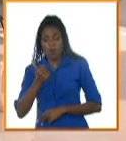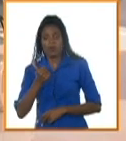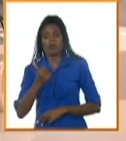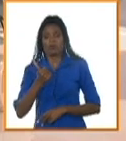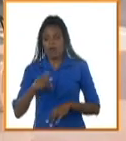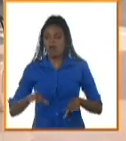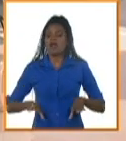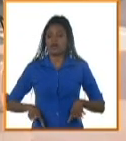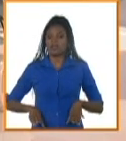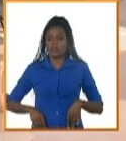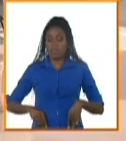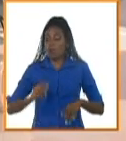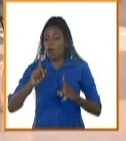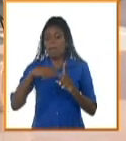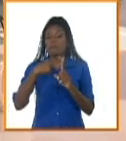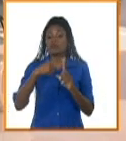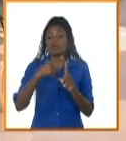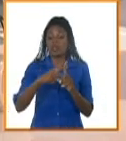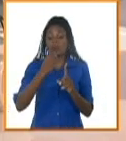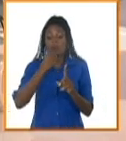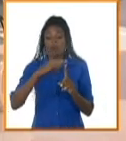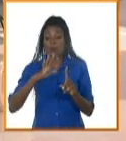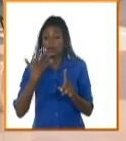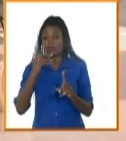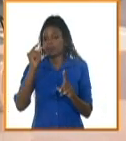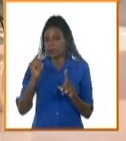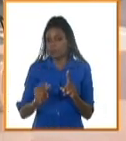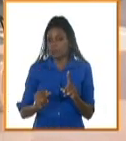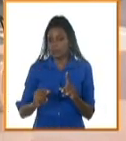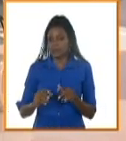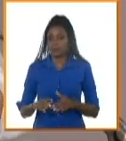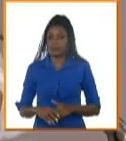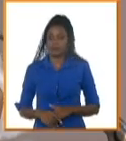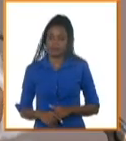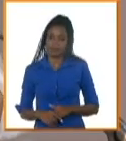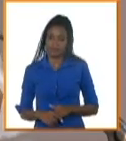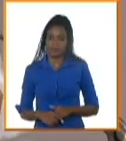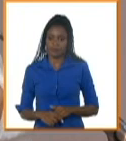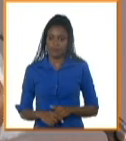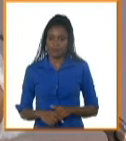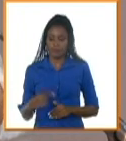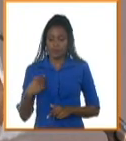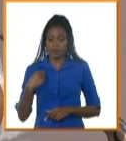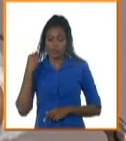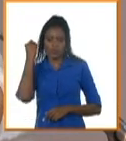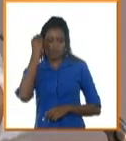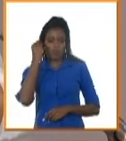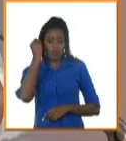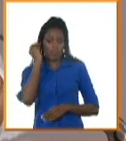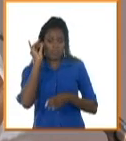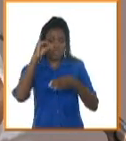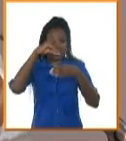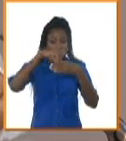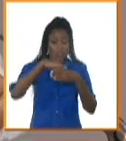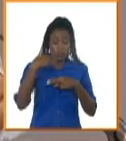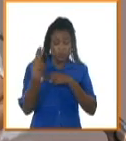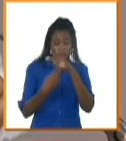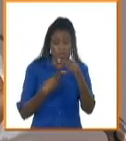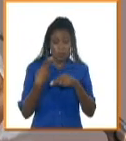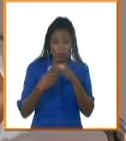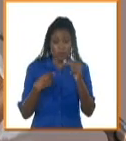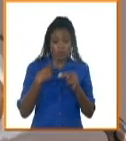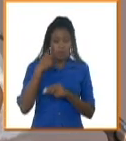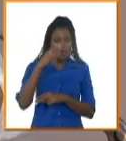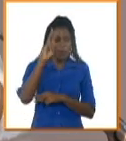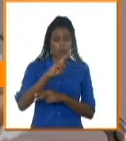y lo más positivo posible para para las personas nosotros en los hemos hecho lo interno hemos hecho una evaluación muy